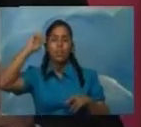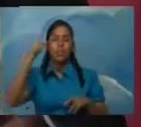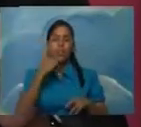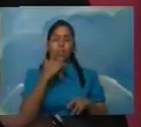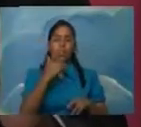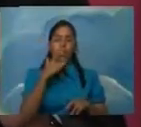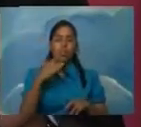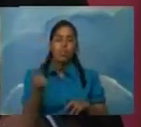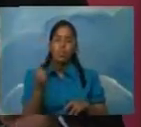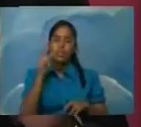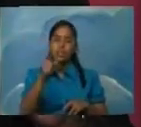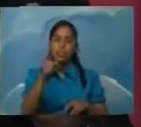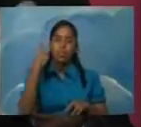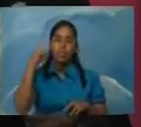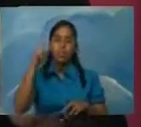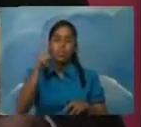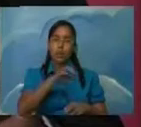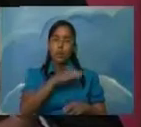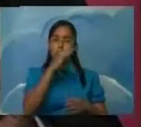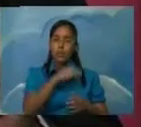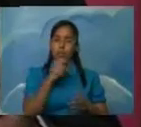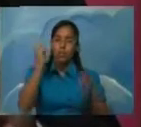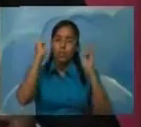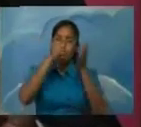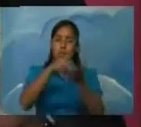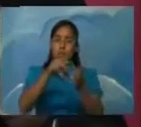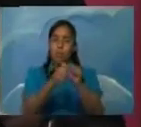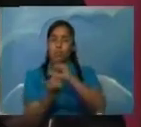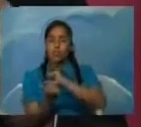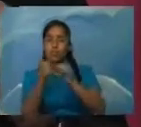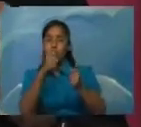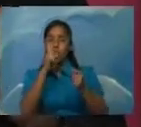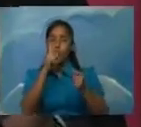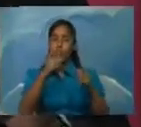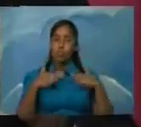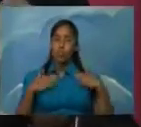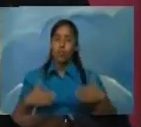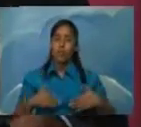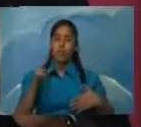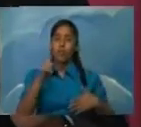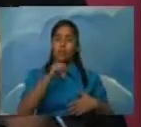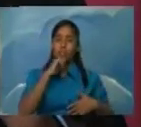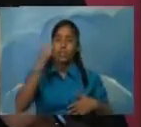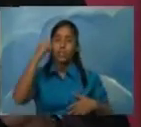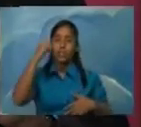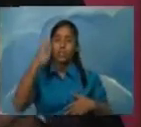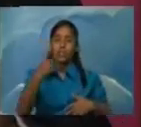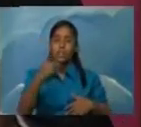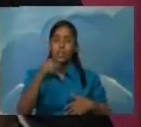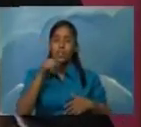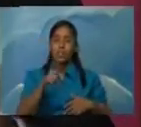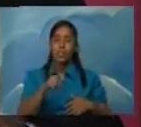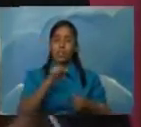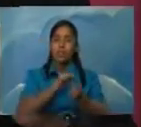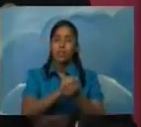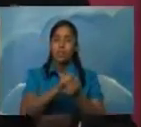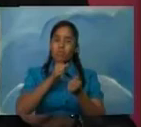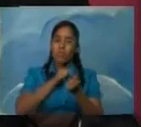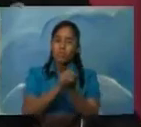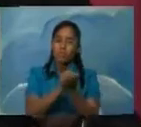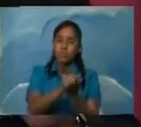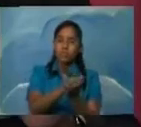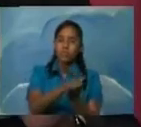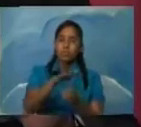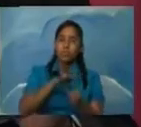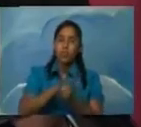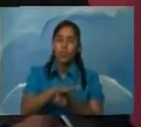cosa, que si por un espíritu fuimos bautizados en un cuerpo, este es el tipo de aquel trigo molido,